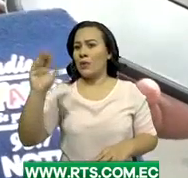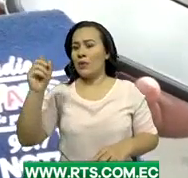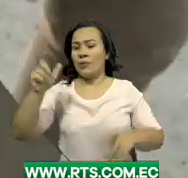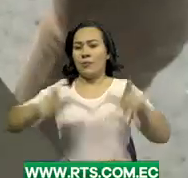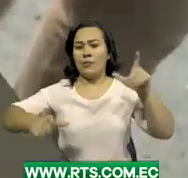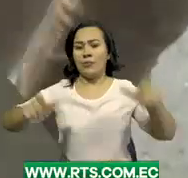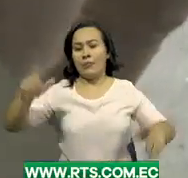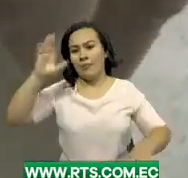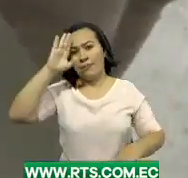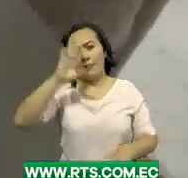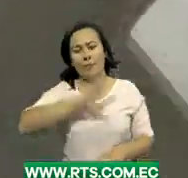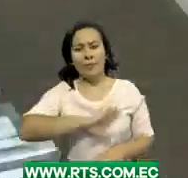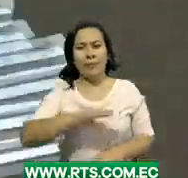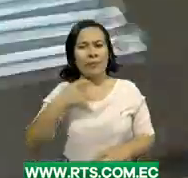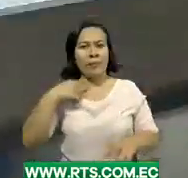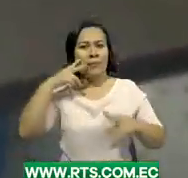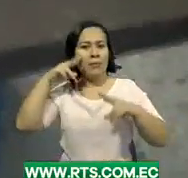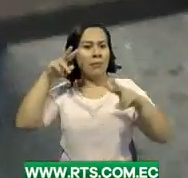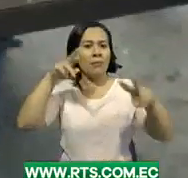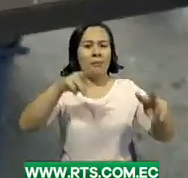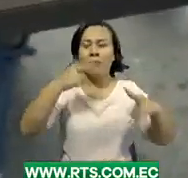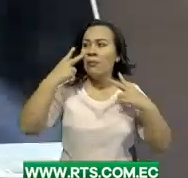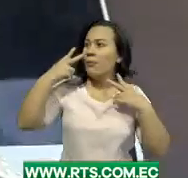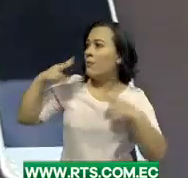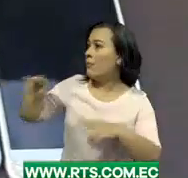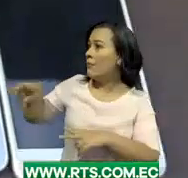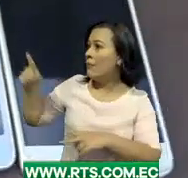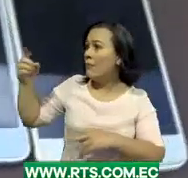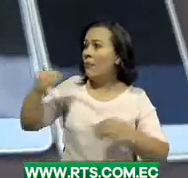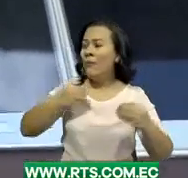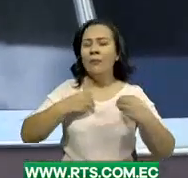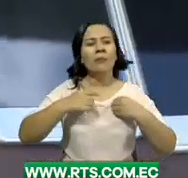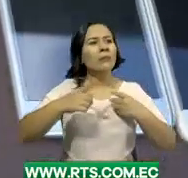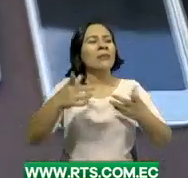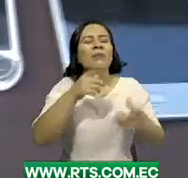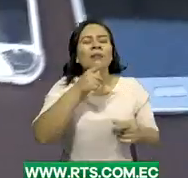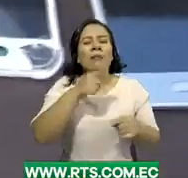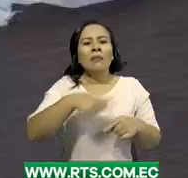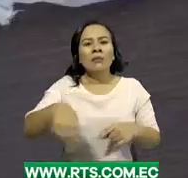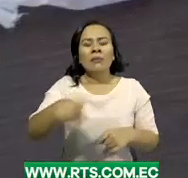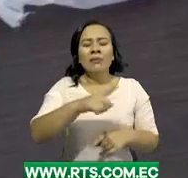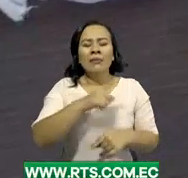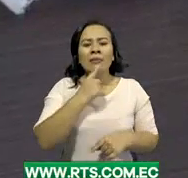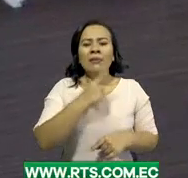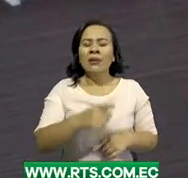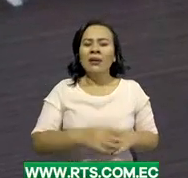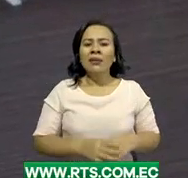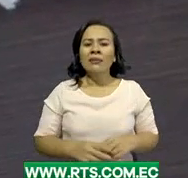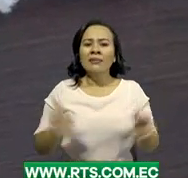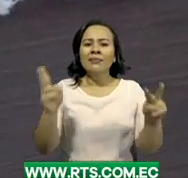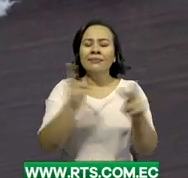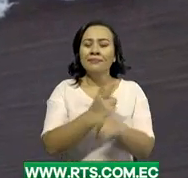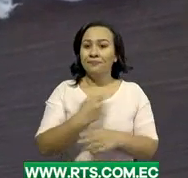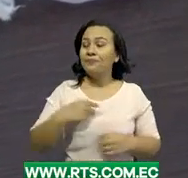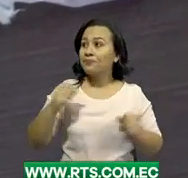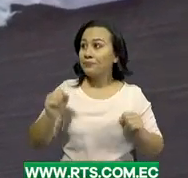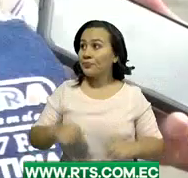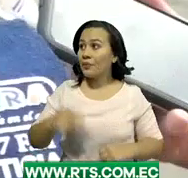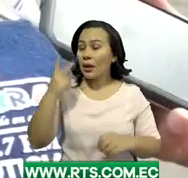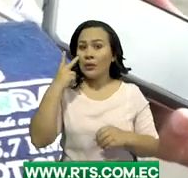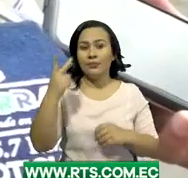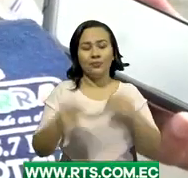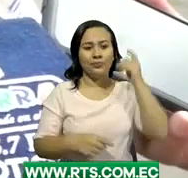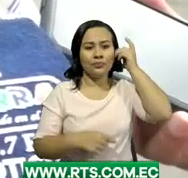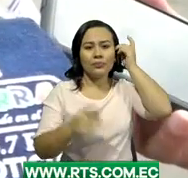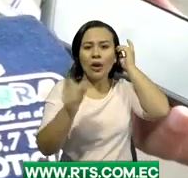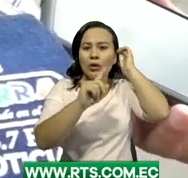aproximadamente. Tenemos resultados de las evidencias que hemos encontrado. Justamente realizamos estos operativos para que preventivamente